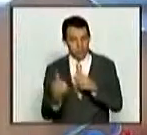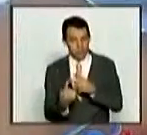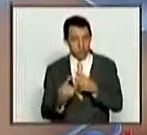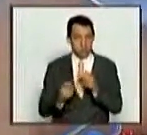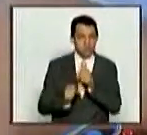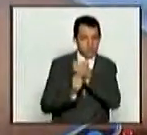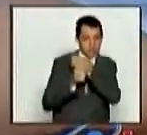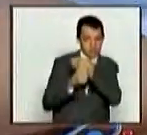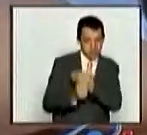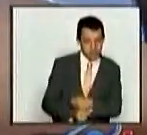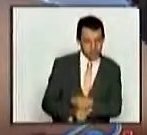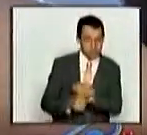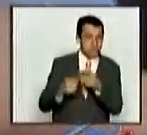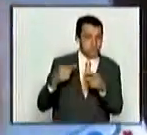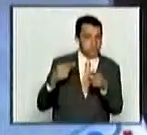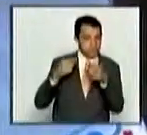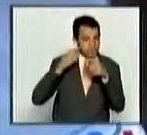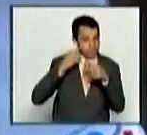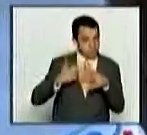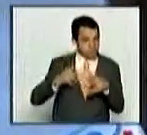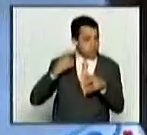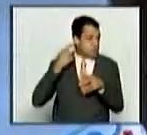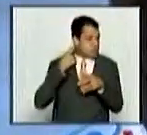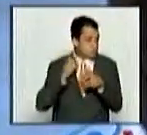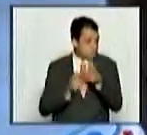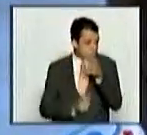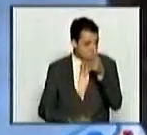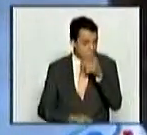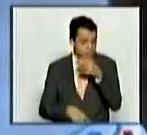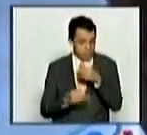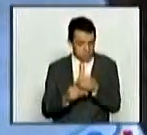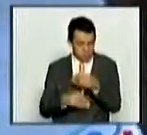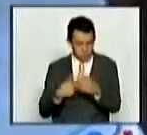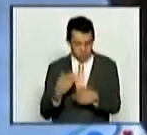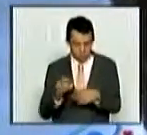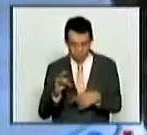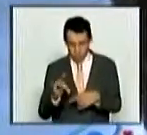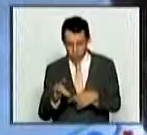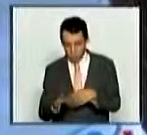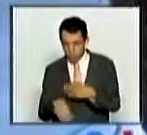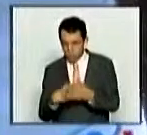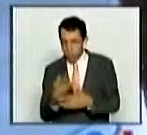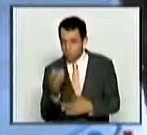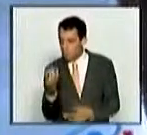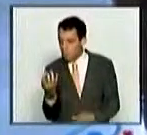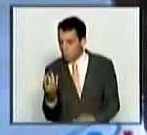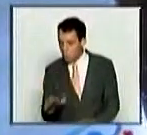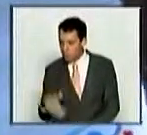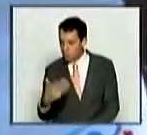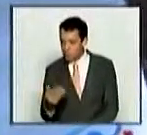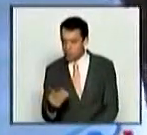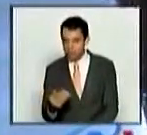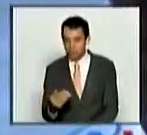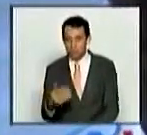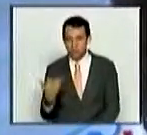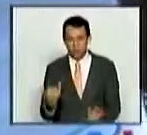y nuevamente un ansiolítico para poder manejar un poquito esa tensión mental frente al dolor. Como lo decía el doctor Javier ahorita, es muy